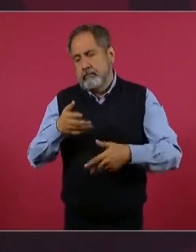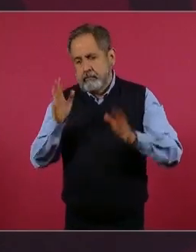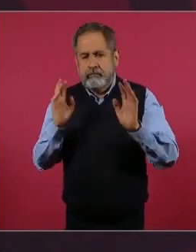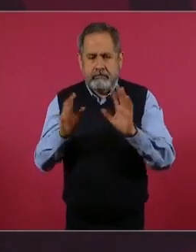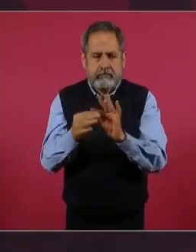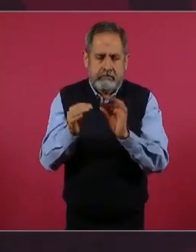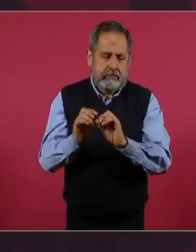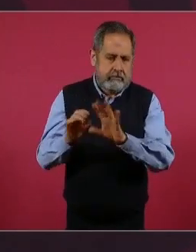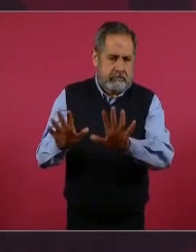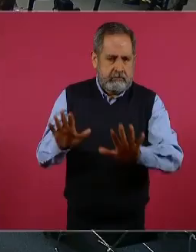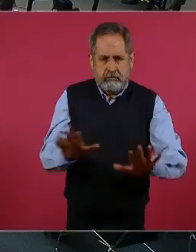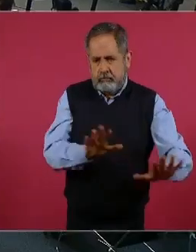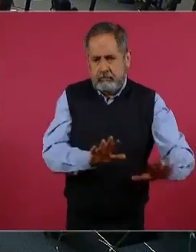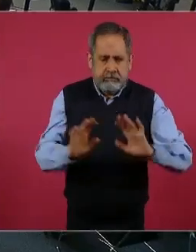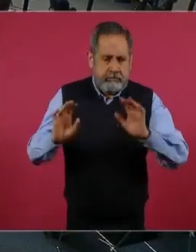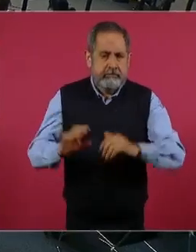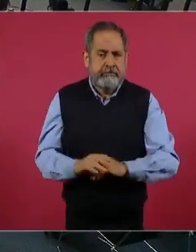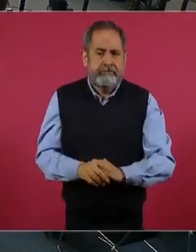para